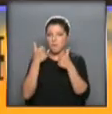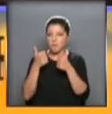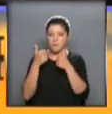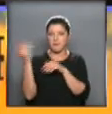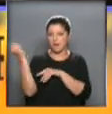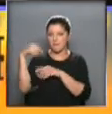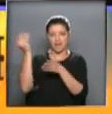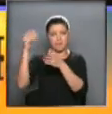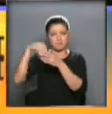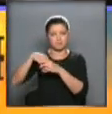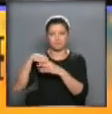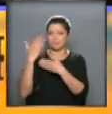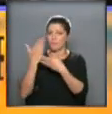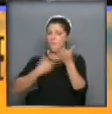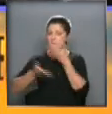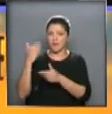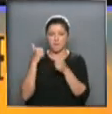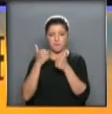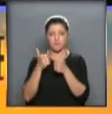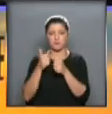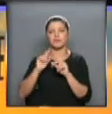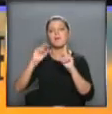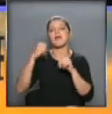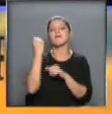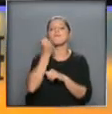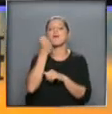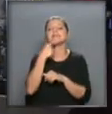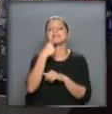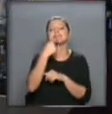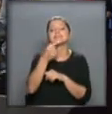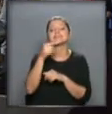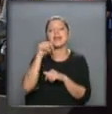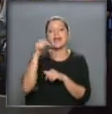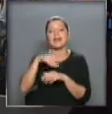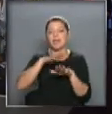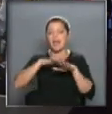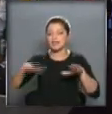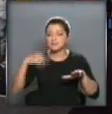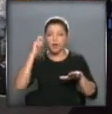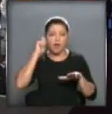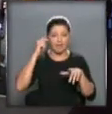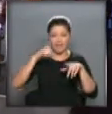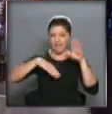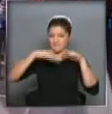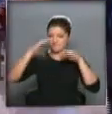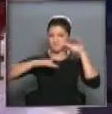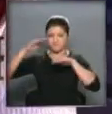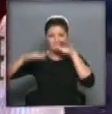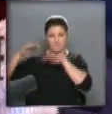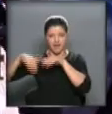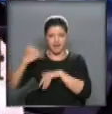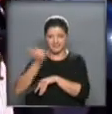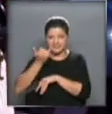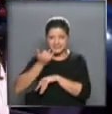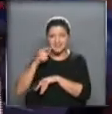Jorge, no, Baiano, y aparte está bueno resaltar que hay chicos de todas las edades. Recién preguntaba, veo el más pequeñito, que ahí lo vemos, uno que tiene toca tan la flota solo a